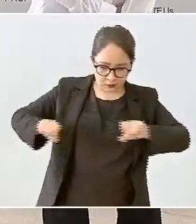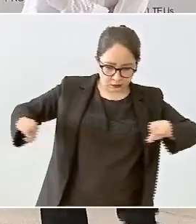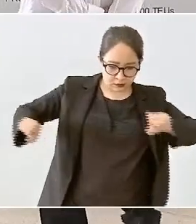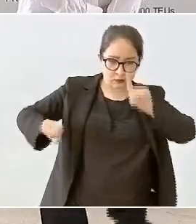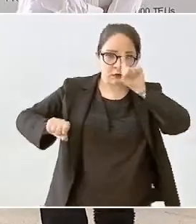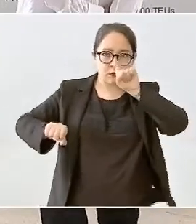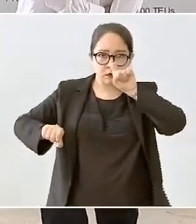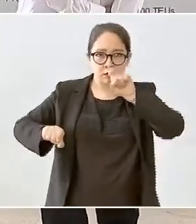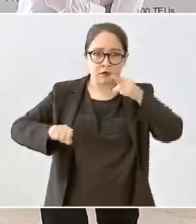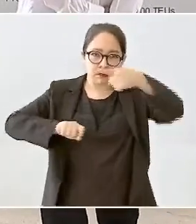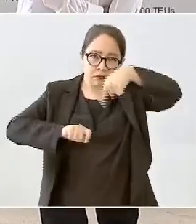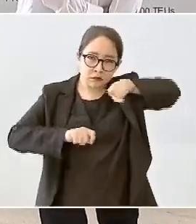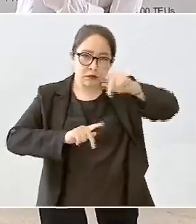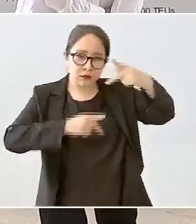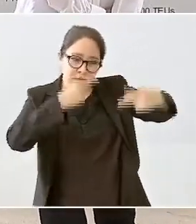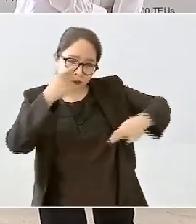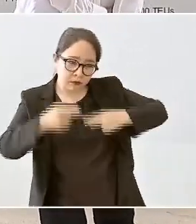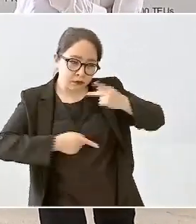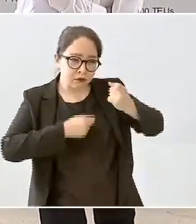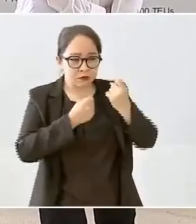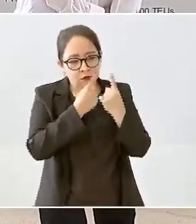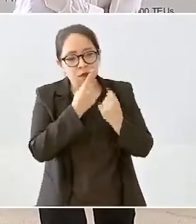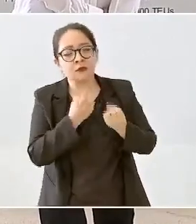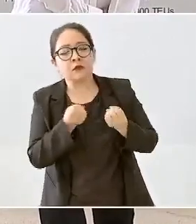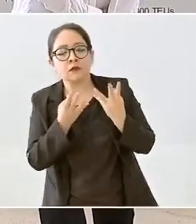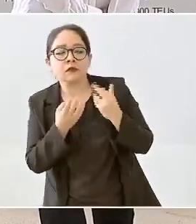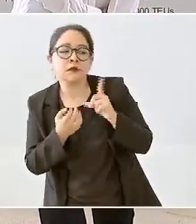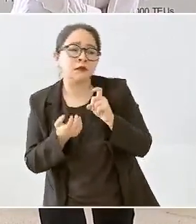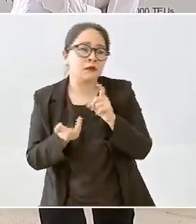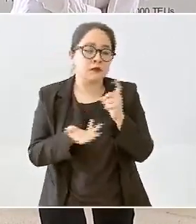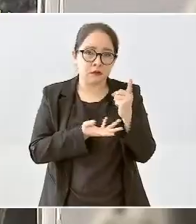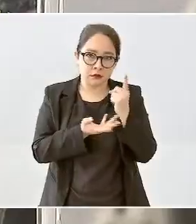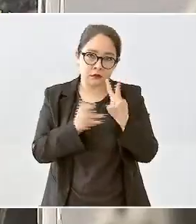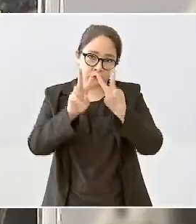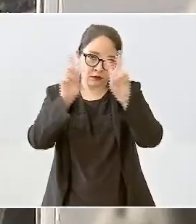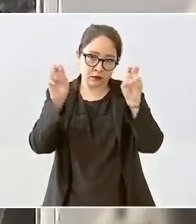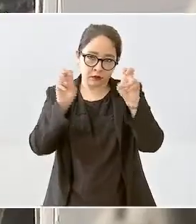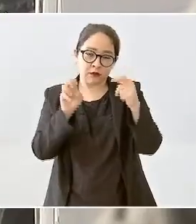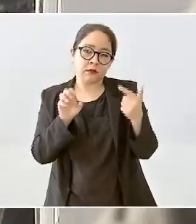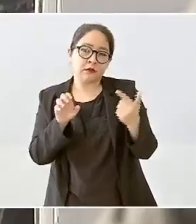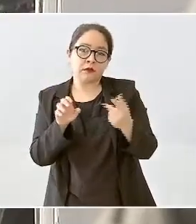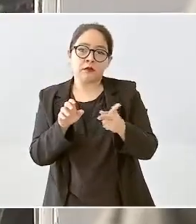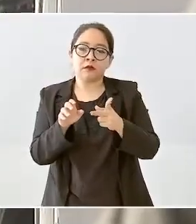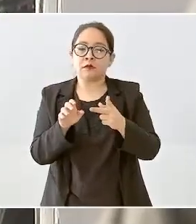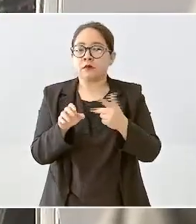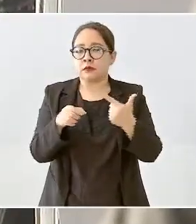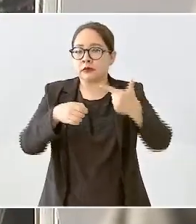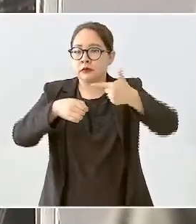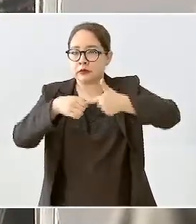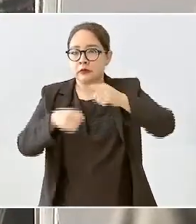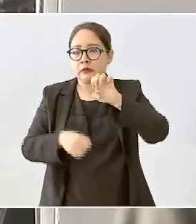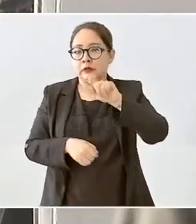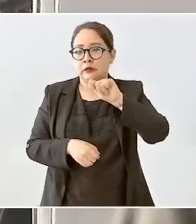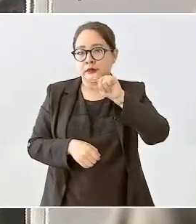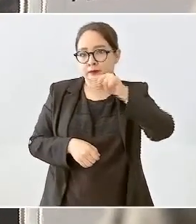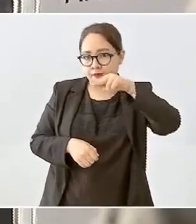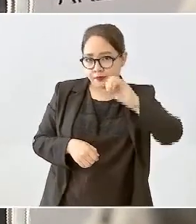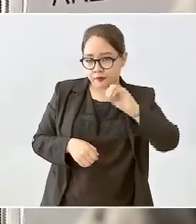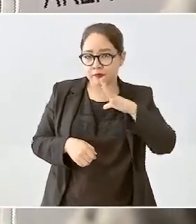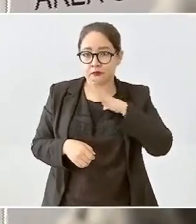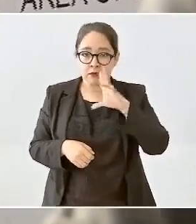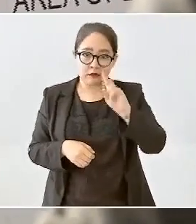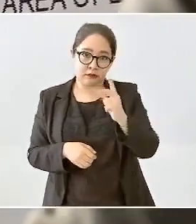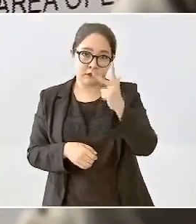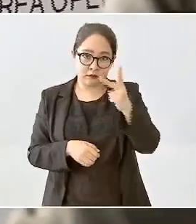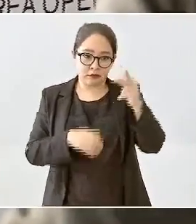nos preguntaba de algunos frentes de agua, de cuánto íbamos a utilizar. En el caso del etano, pues es solamente un muelle, es una posición de atraque. El puerto tiene